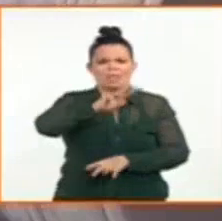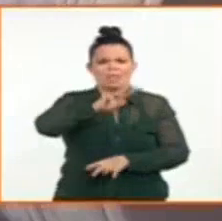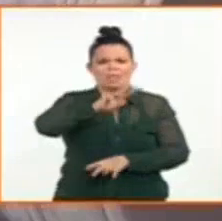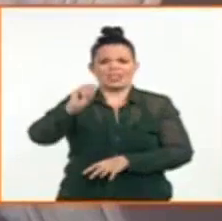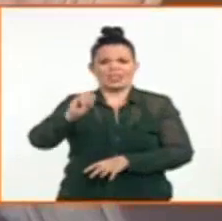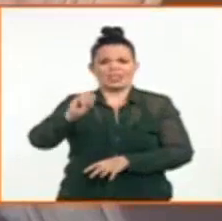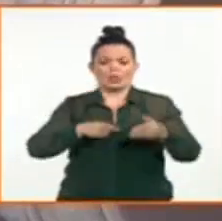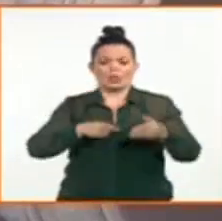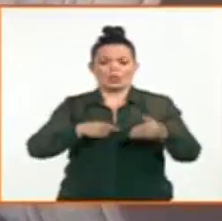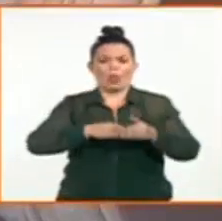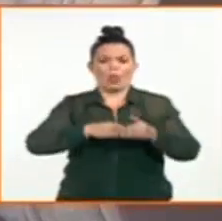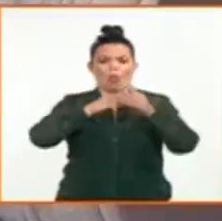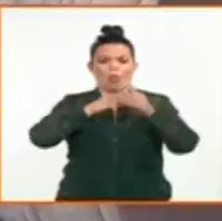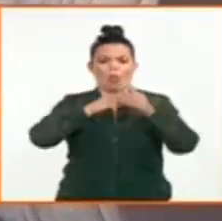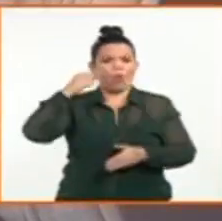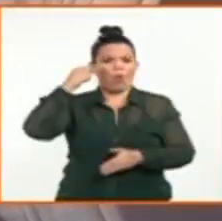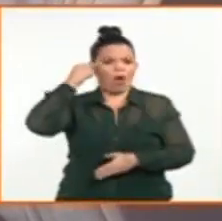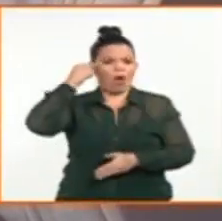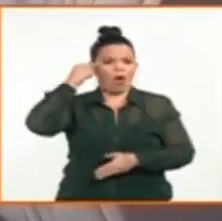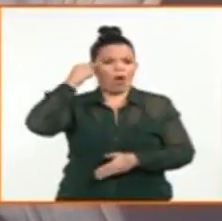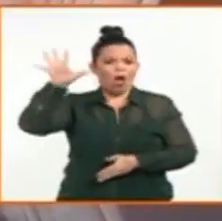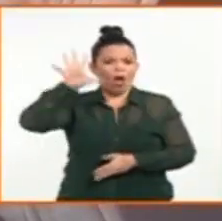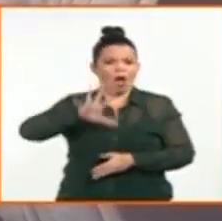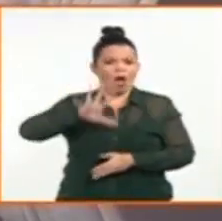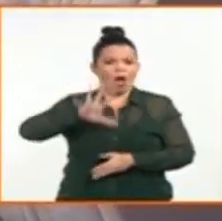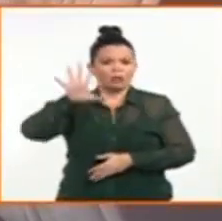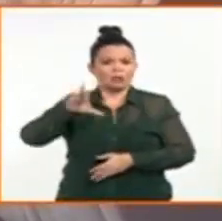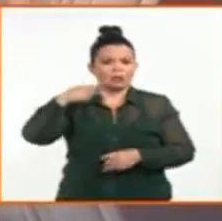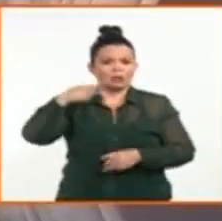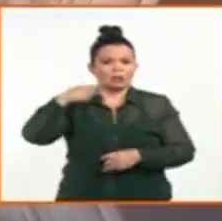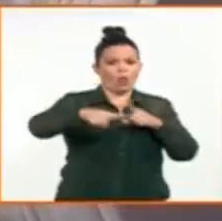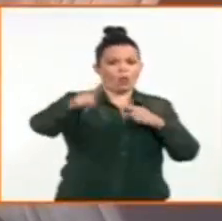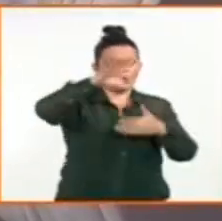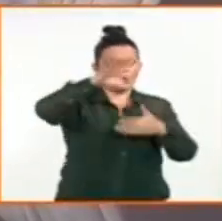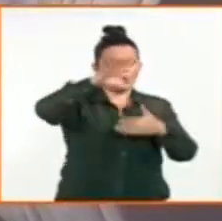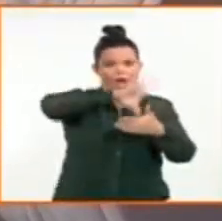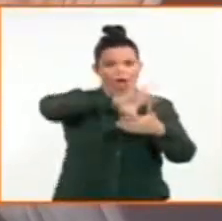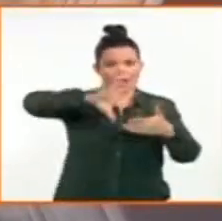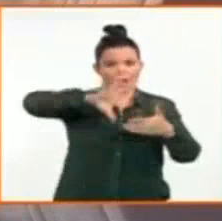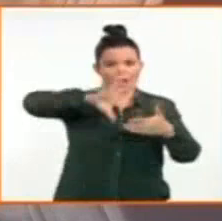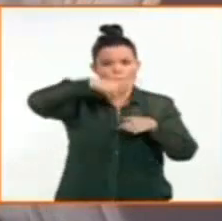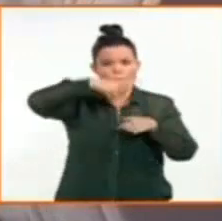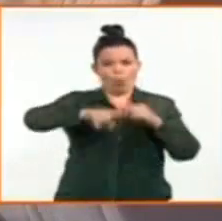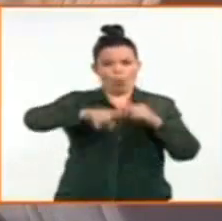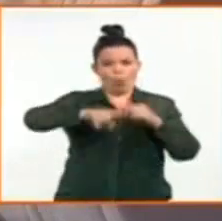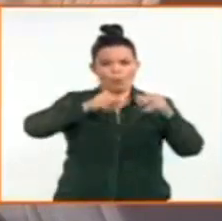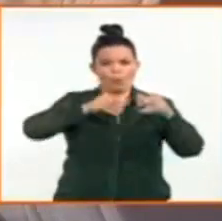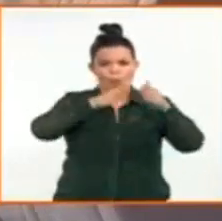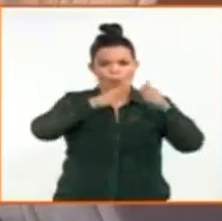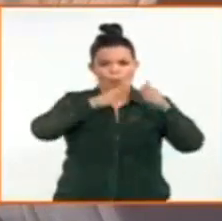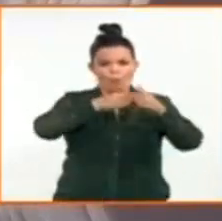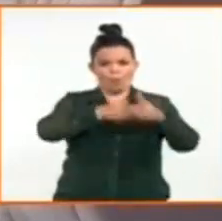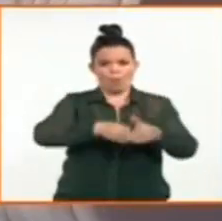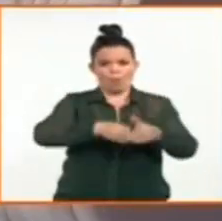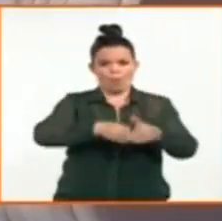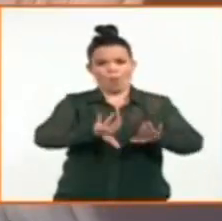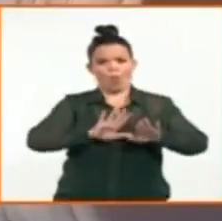aquí todavía en el área de las Américas, o sea, que se van coordinando, pero que sin duda se incorpora como una tensión